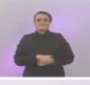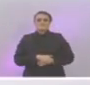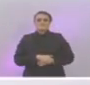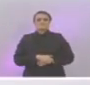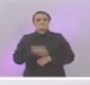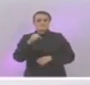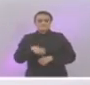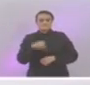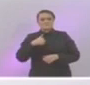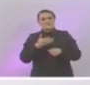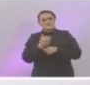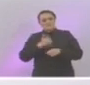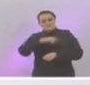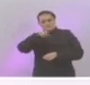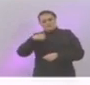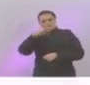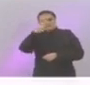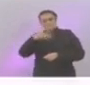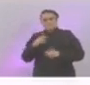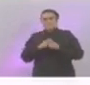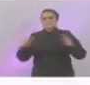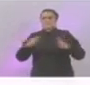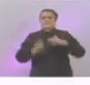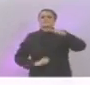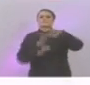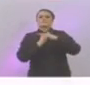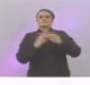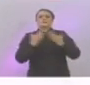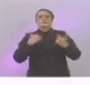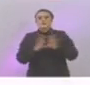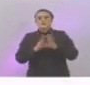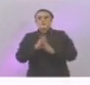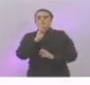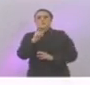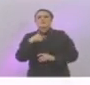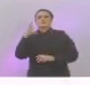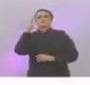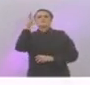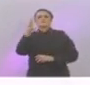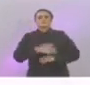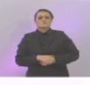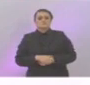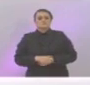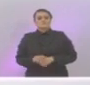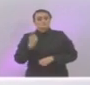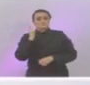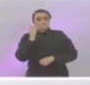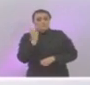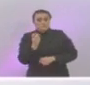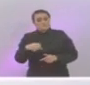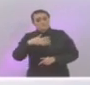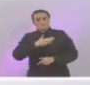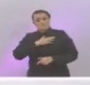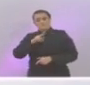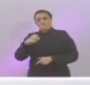En este estado estamos comprometidos con el desarrollo sustentable que nos conduzca a un mejor futuro. Por ello,